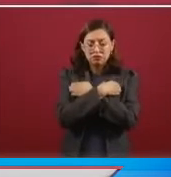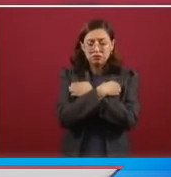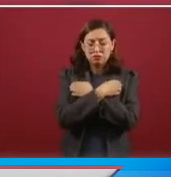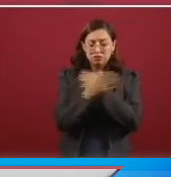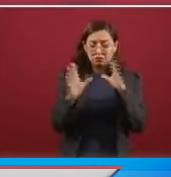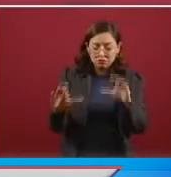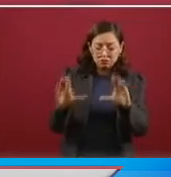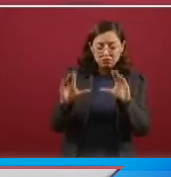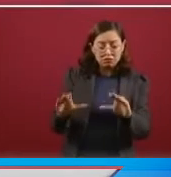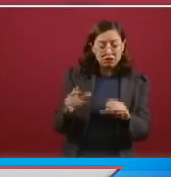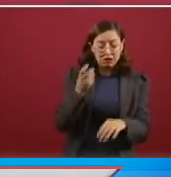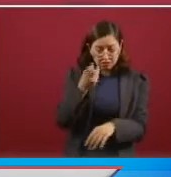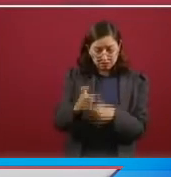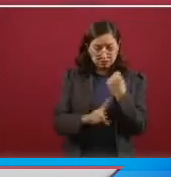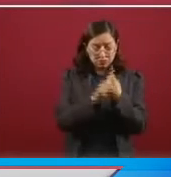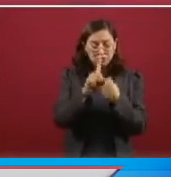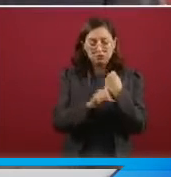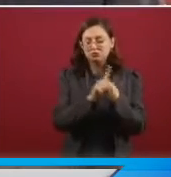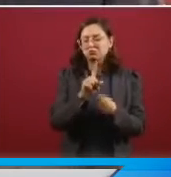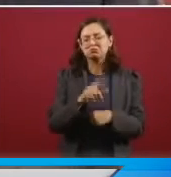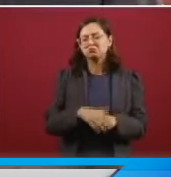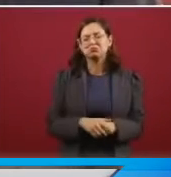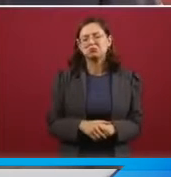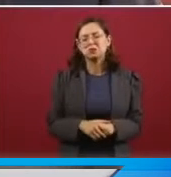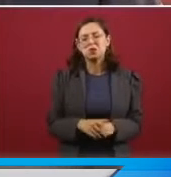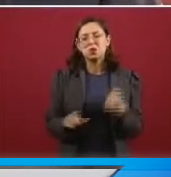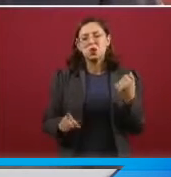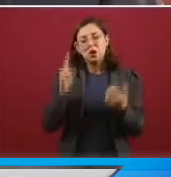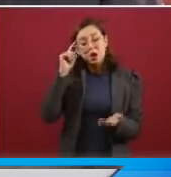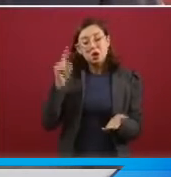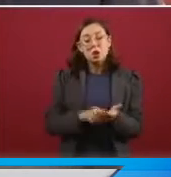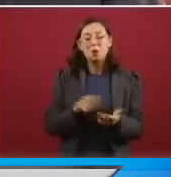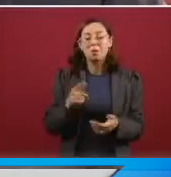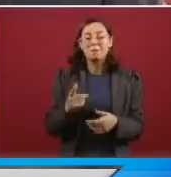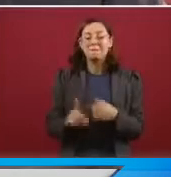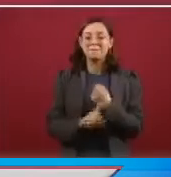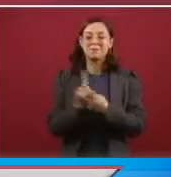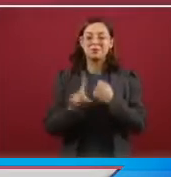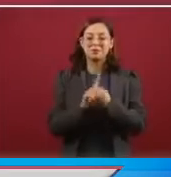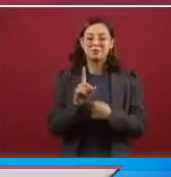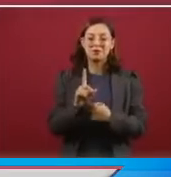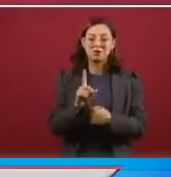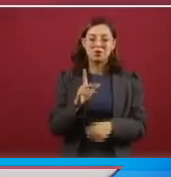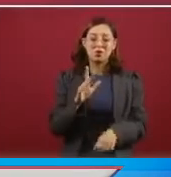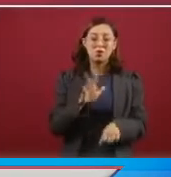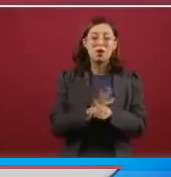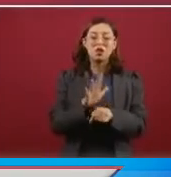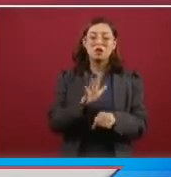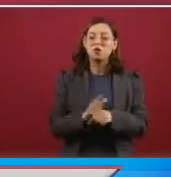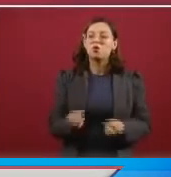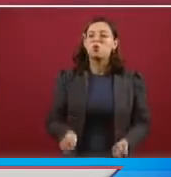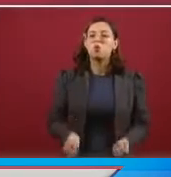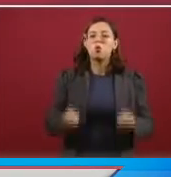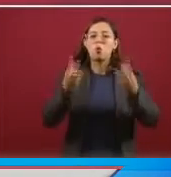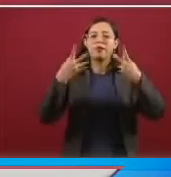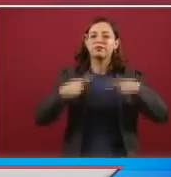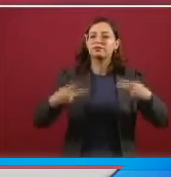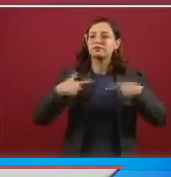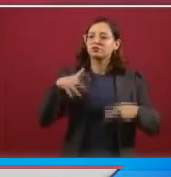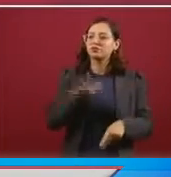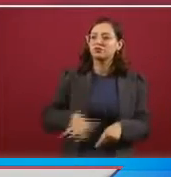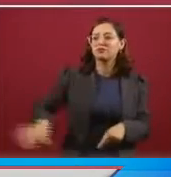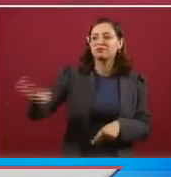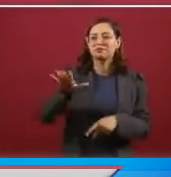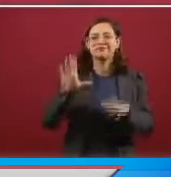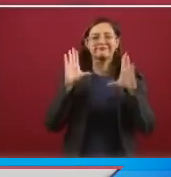y que no haya rechazo de ningún joven que tenga deseo de continuar sus estudios y se conviertan en profesionistas que ayuden al desarrollo del país. Con la reforma